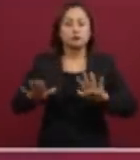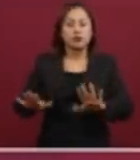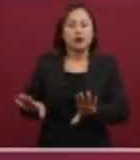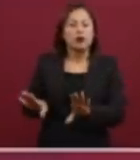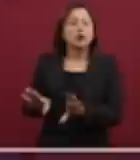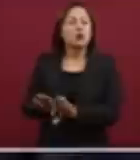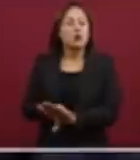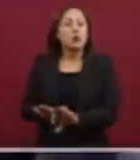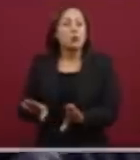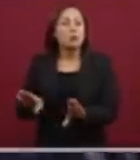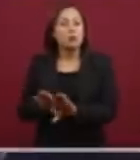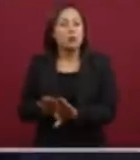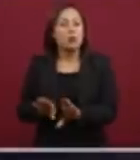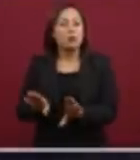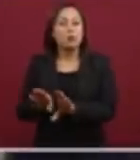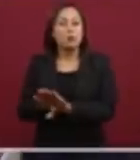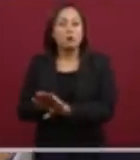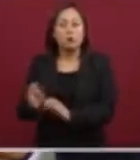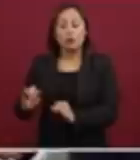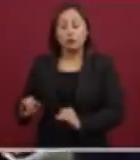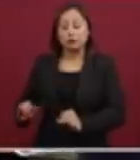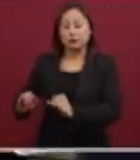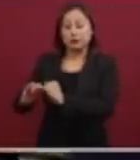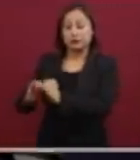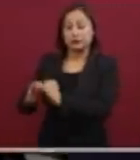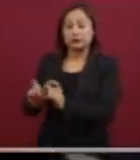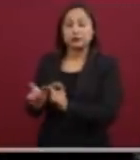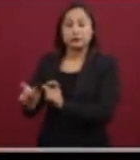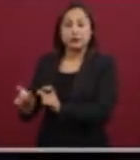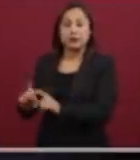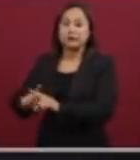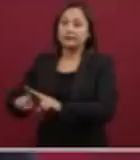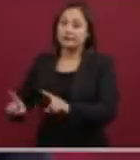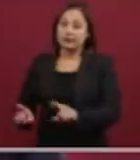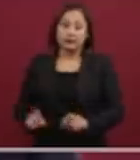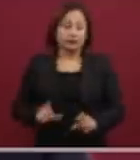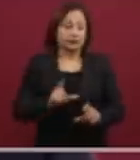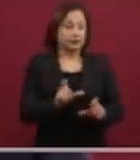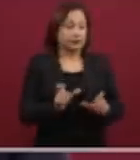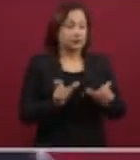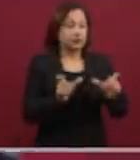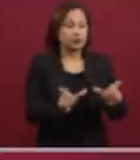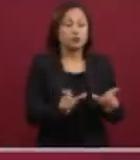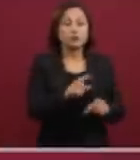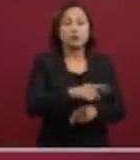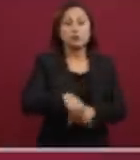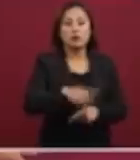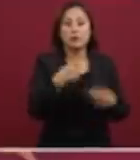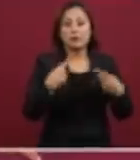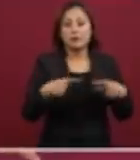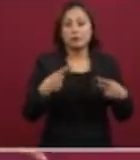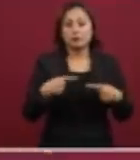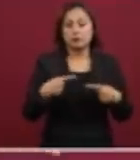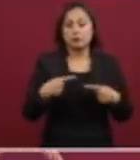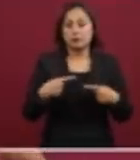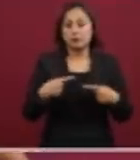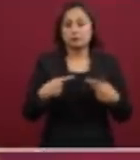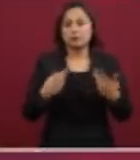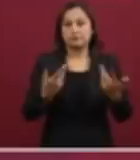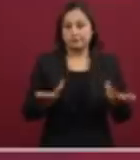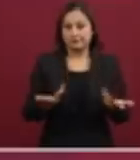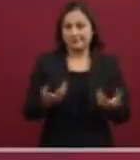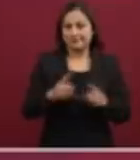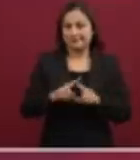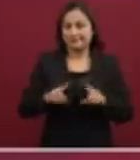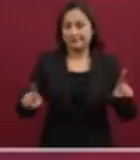Además, no se puede desmantelar el ejército y que deje